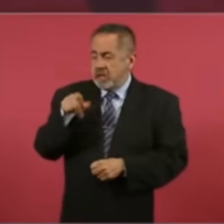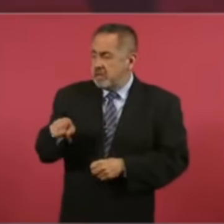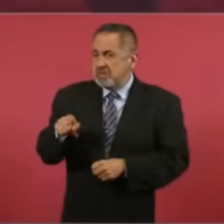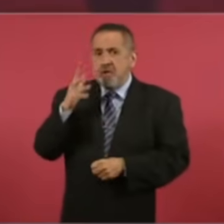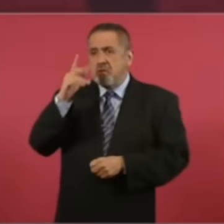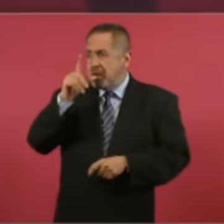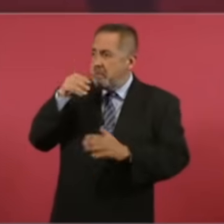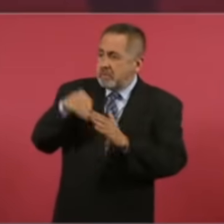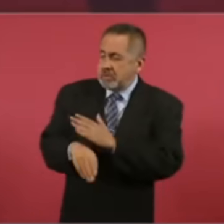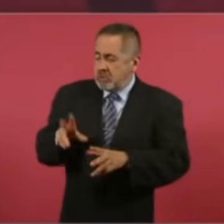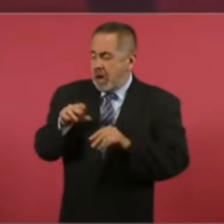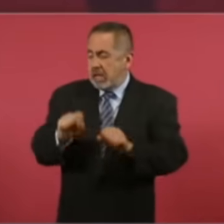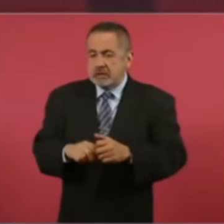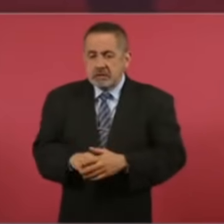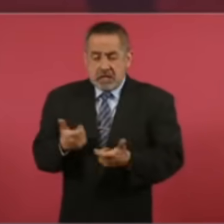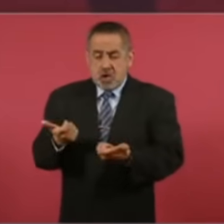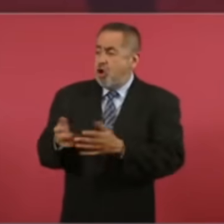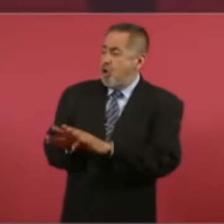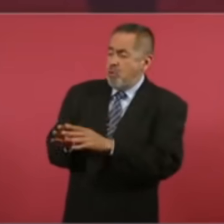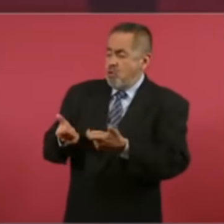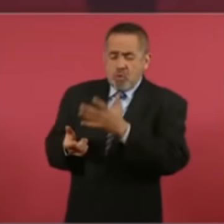no va a alcanzar. ¿De dónde?